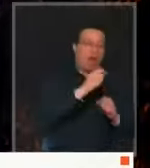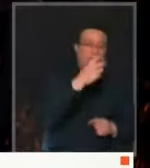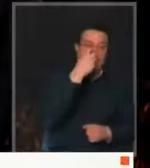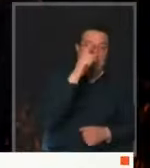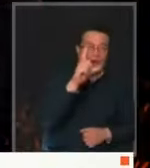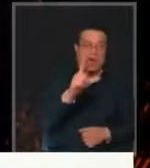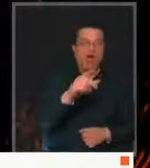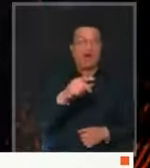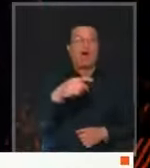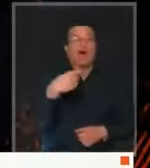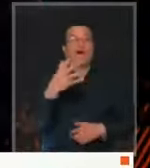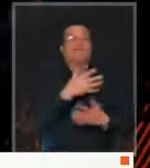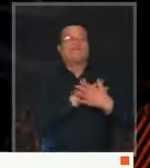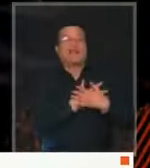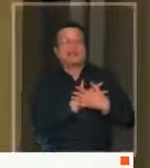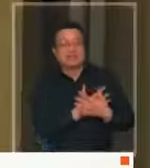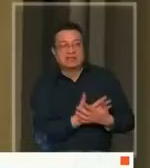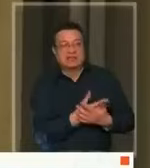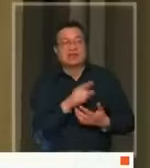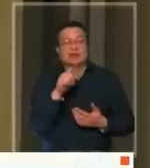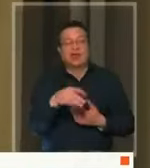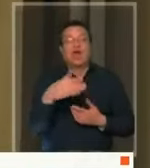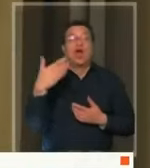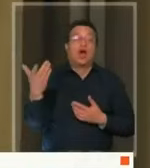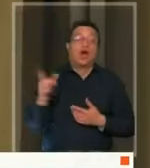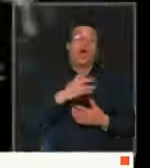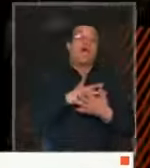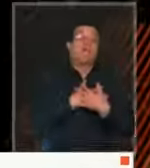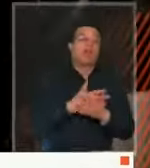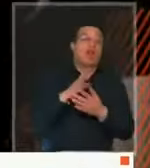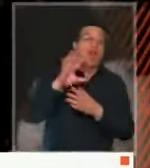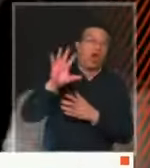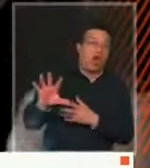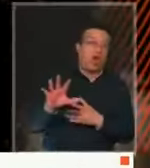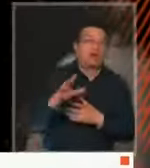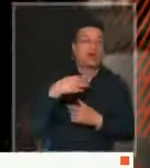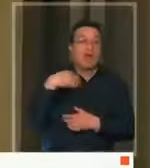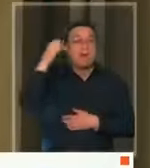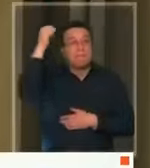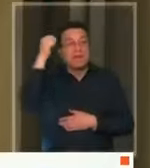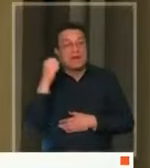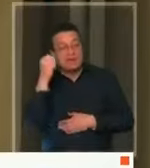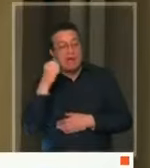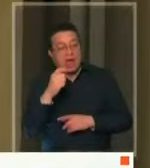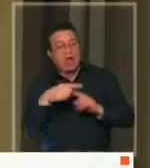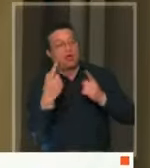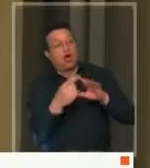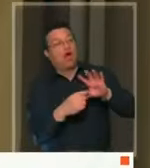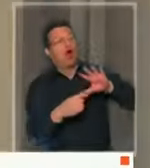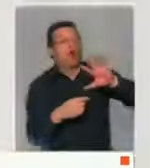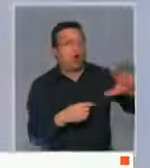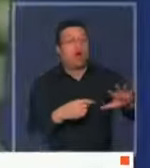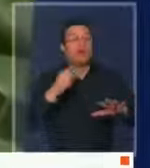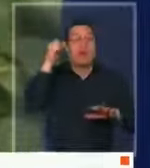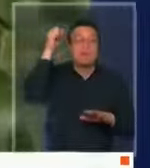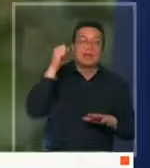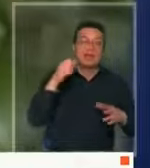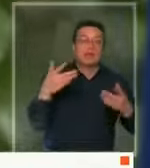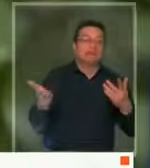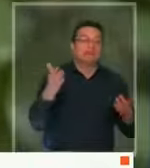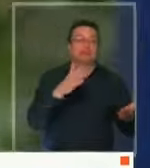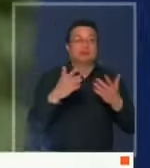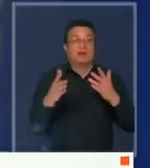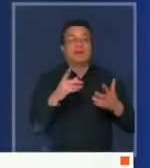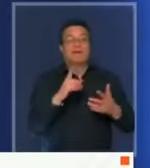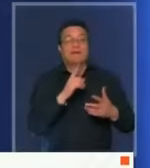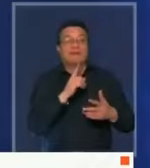los bacheletistas, ante anti los bacheletistas, los piñeristas, ante anti los piñeristas. Tuvo que afinar